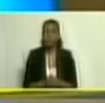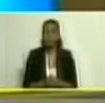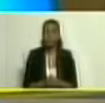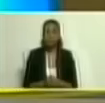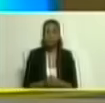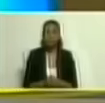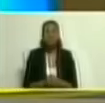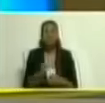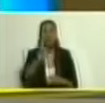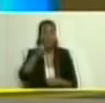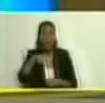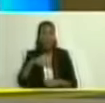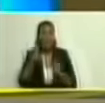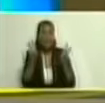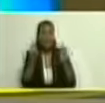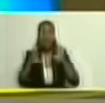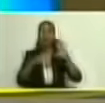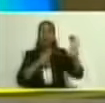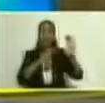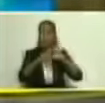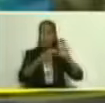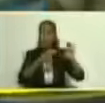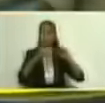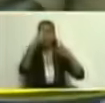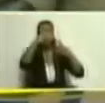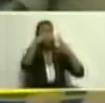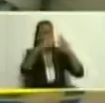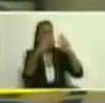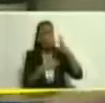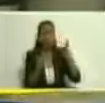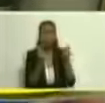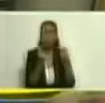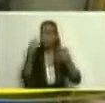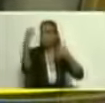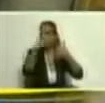Hemos conversado múltiples temas.